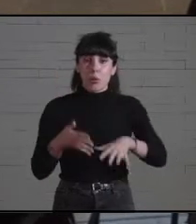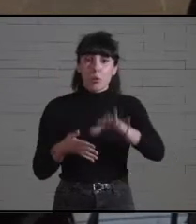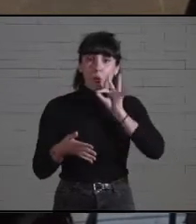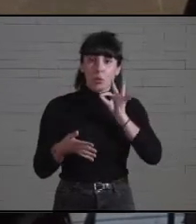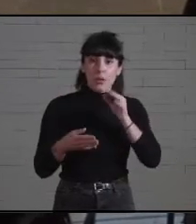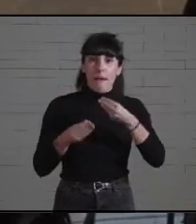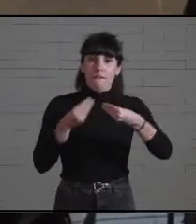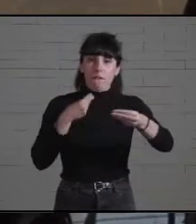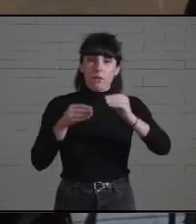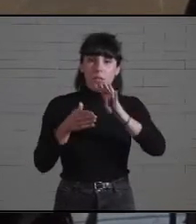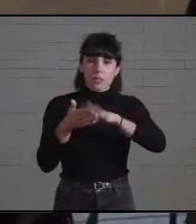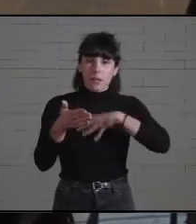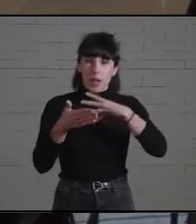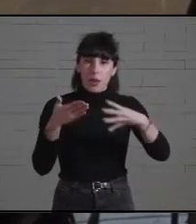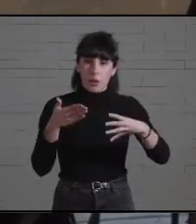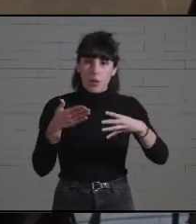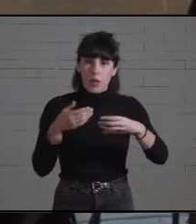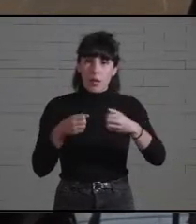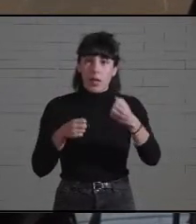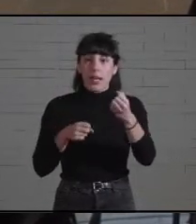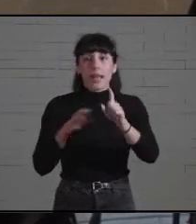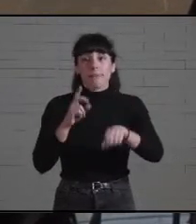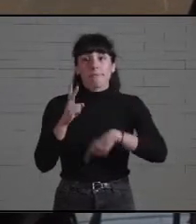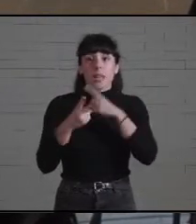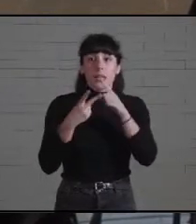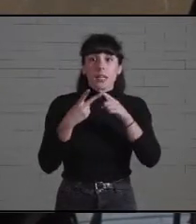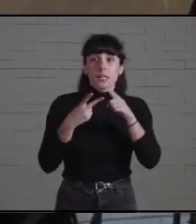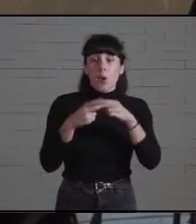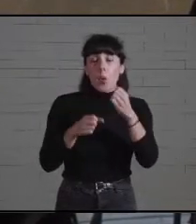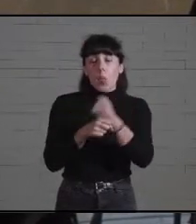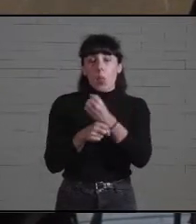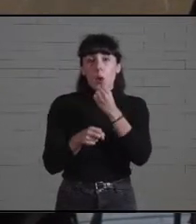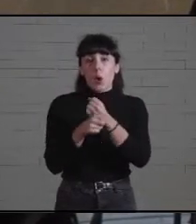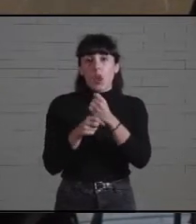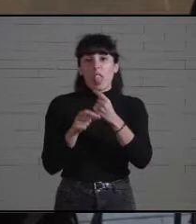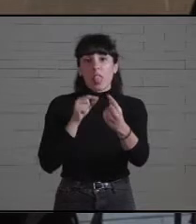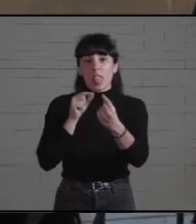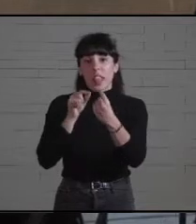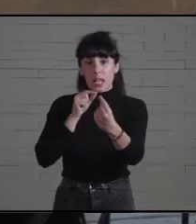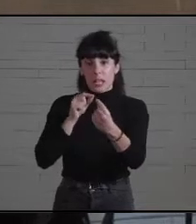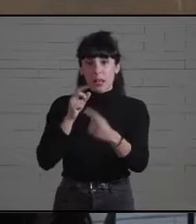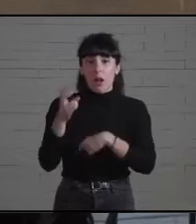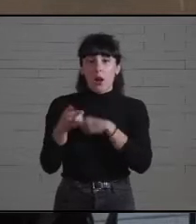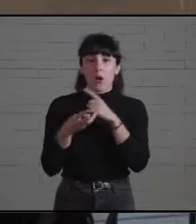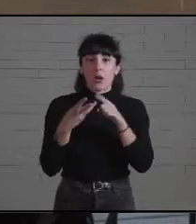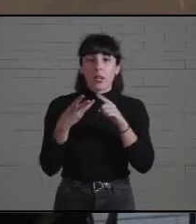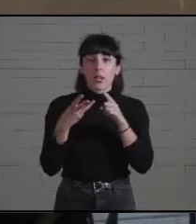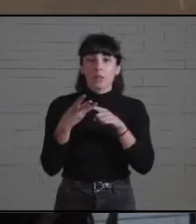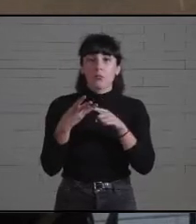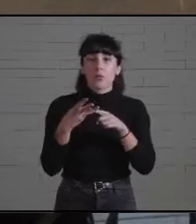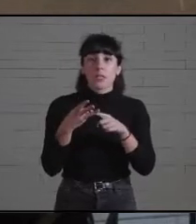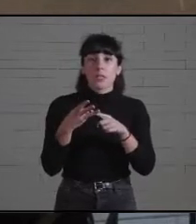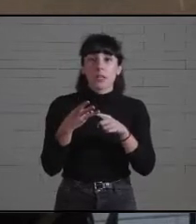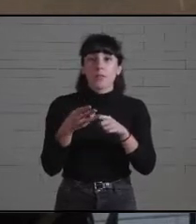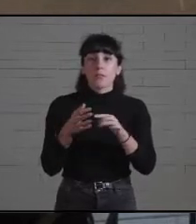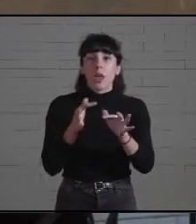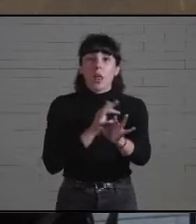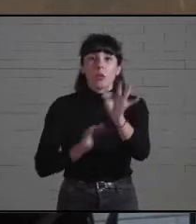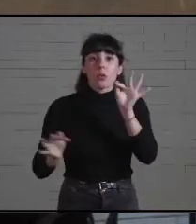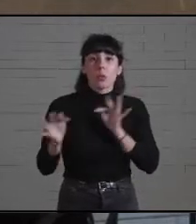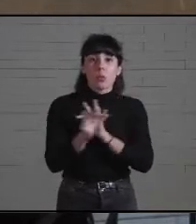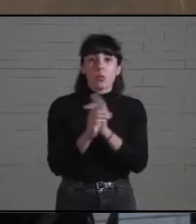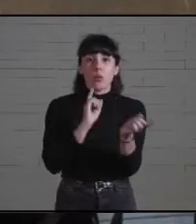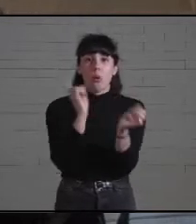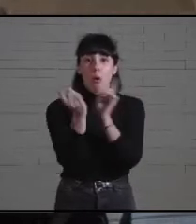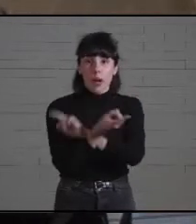teletrabajo, que aquí se puede discutir si esto es una medida para conciliar o no, y después ya el cambio de turno y la reducción de